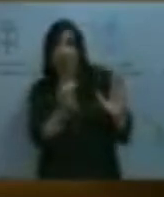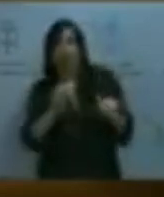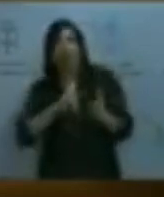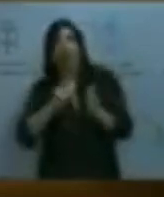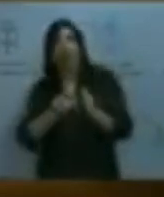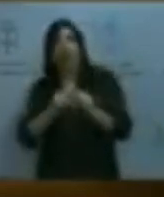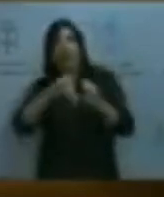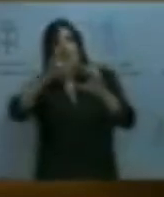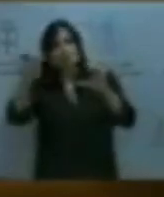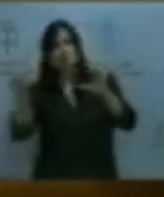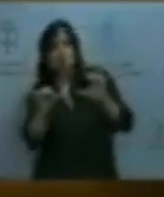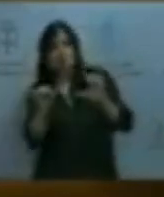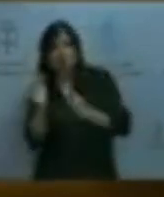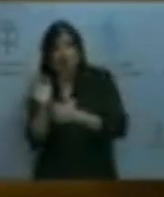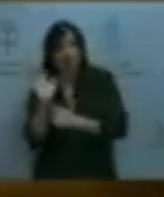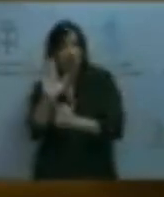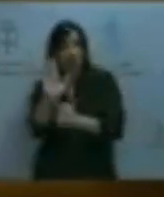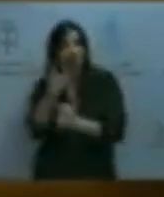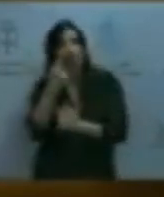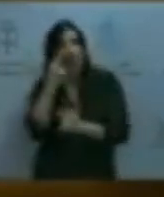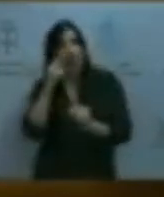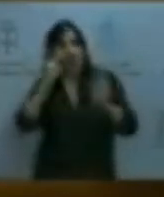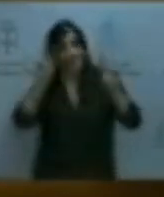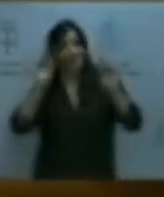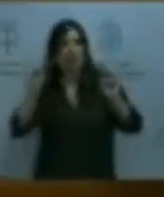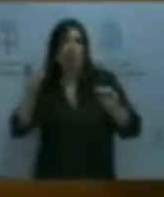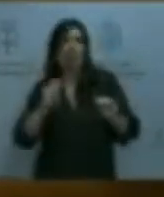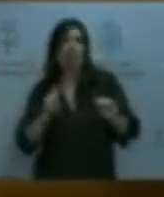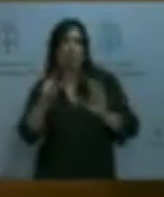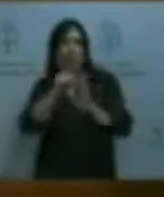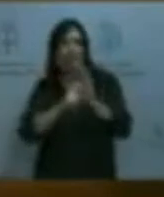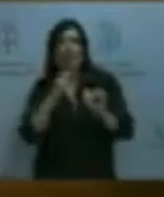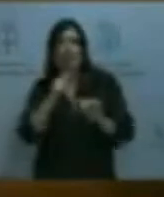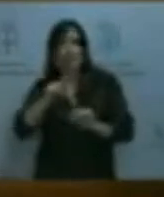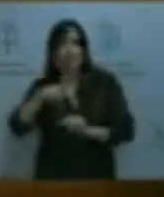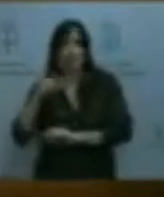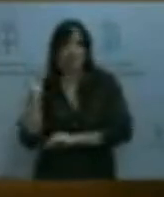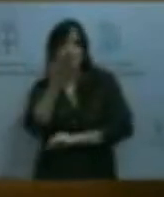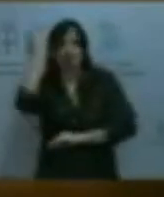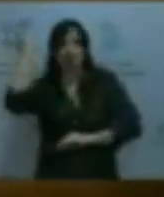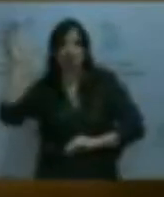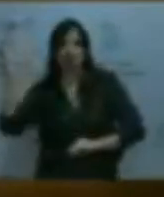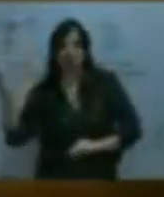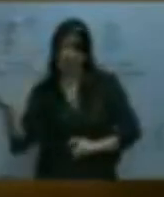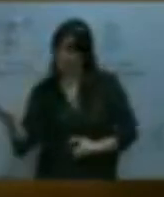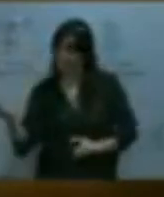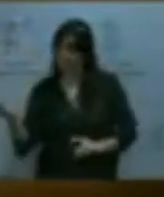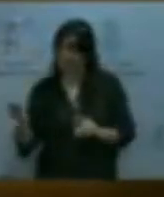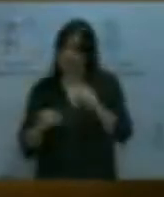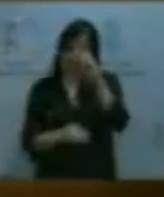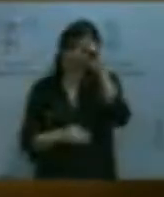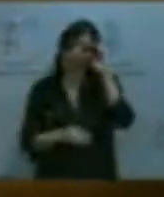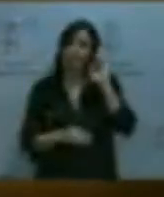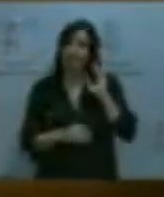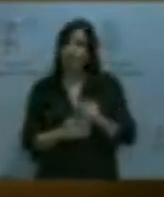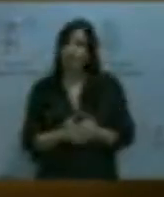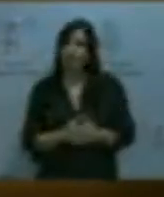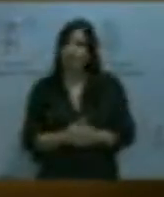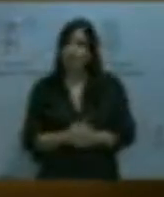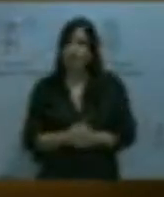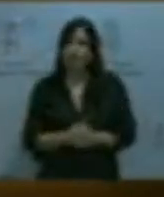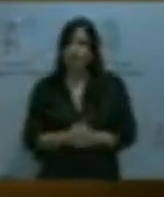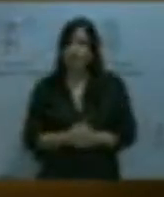de formación profesional y luego se la llevan por delante pero en fin dice usted que lleva implantada y